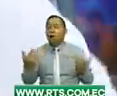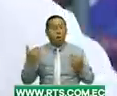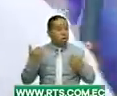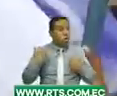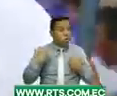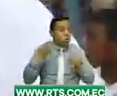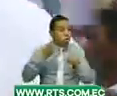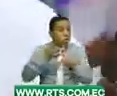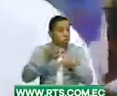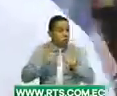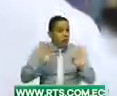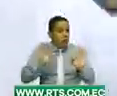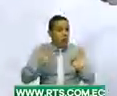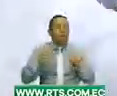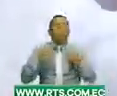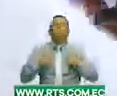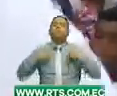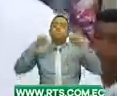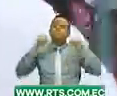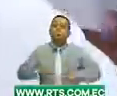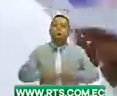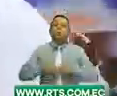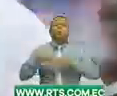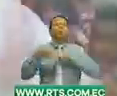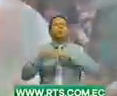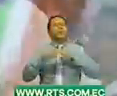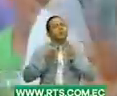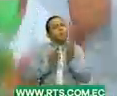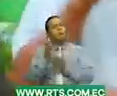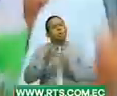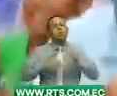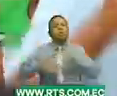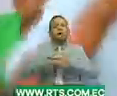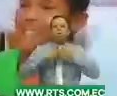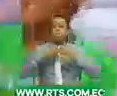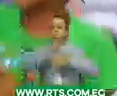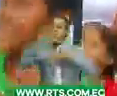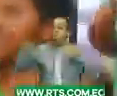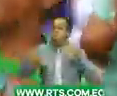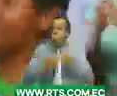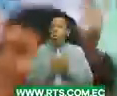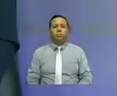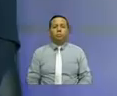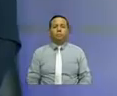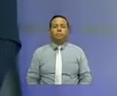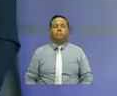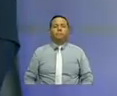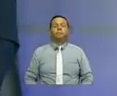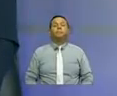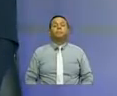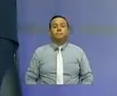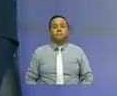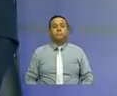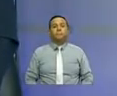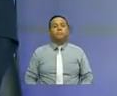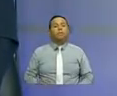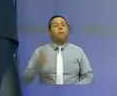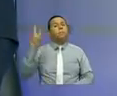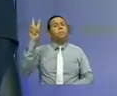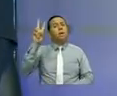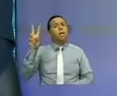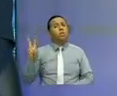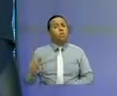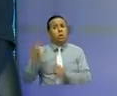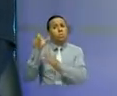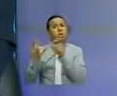por eso el internet será un servicio básico para todos. Informó Maite Morán. Ciudadanos venezolanos